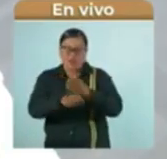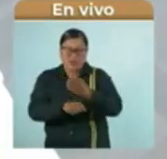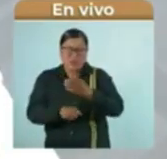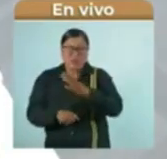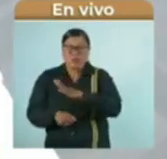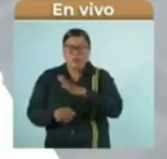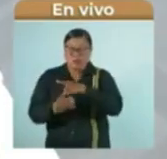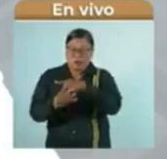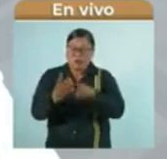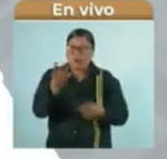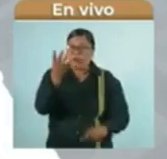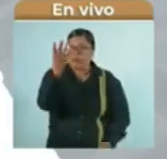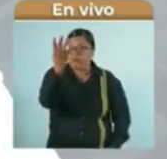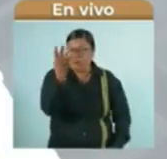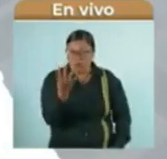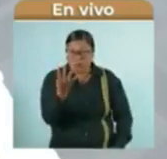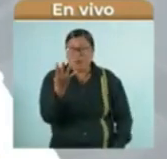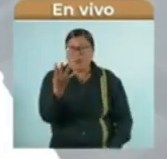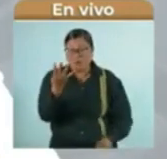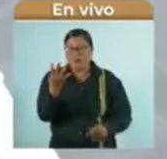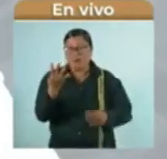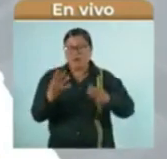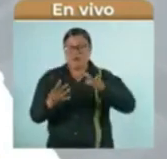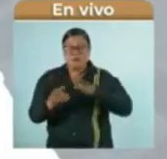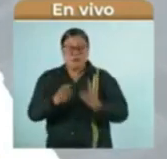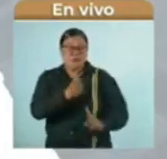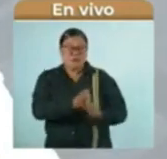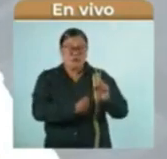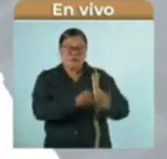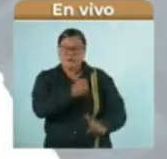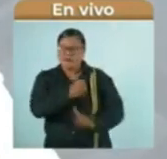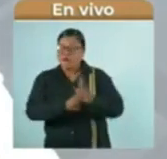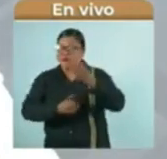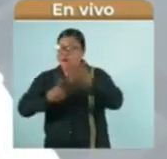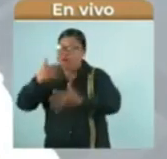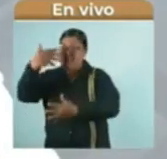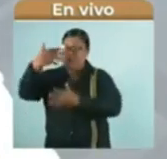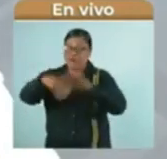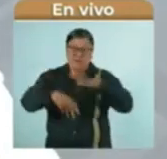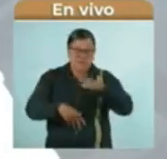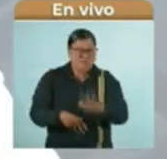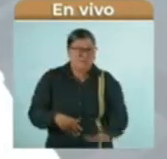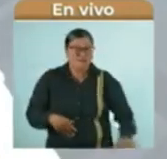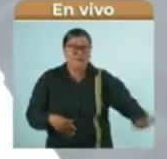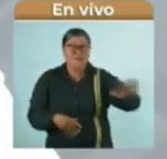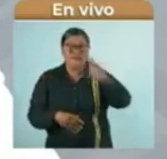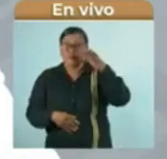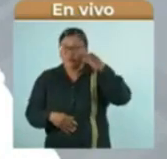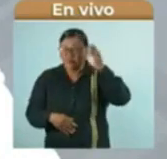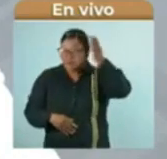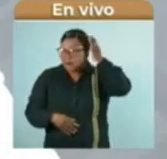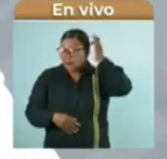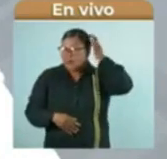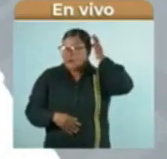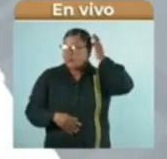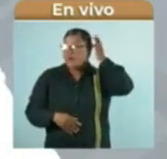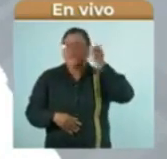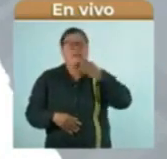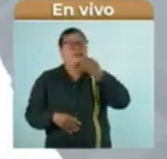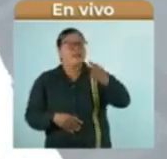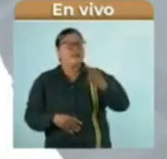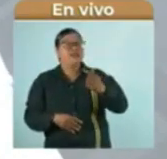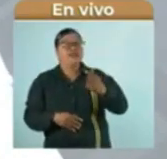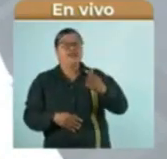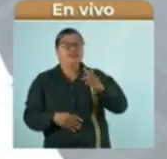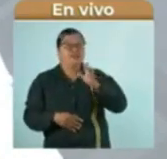tenemos cuatro por tanto conflicto Agrario que existe en nuestro territorio dicta las sentencias y después no